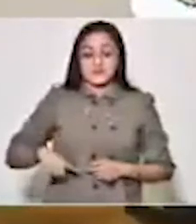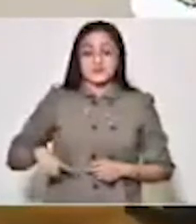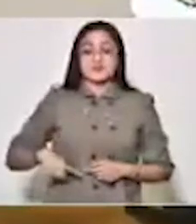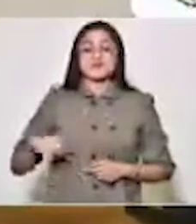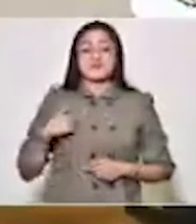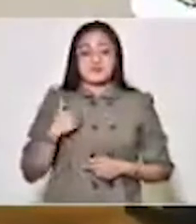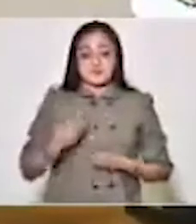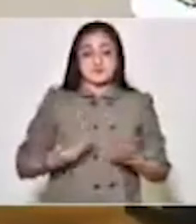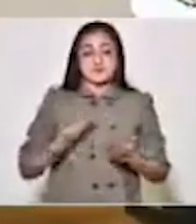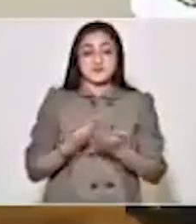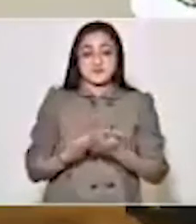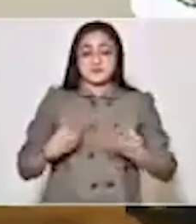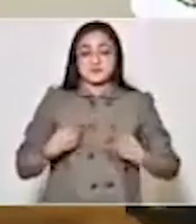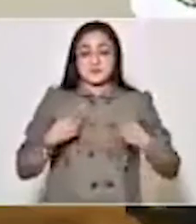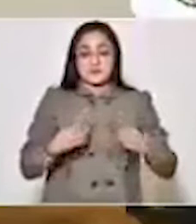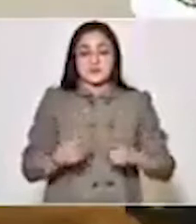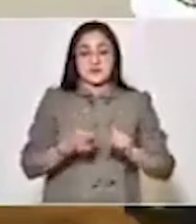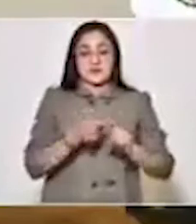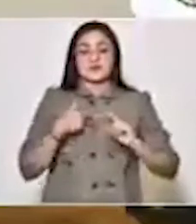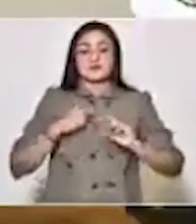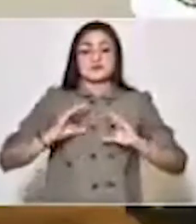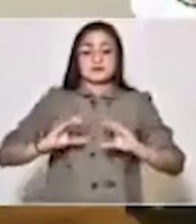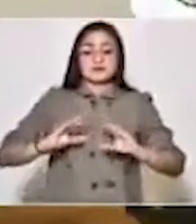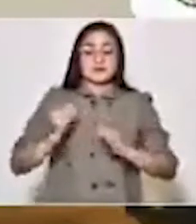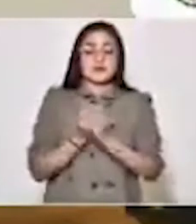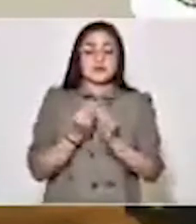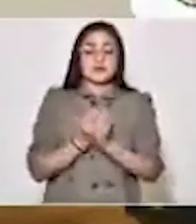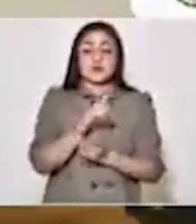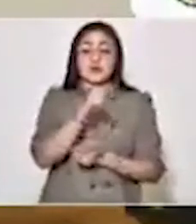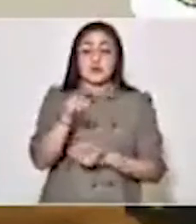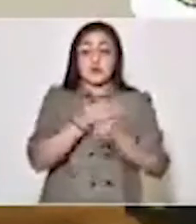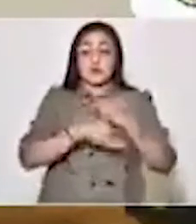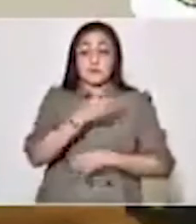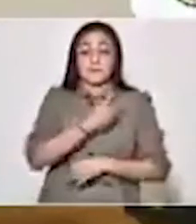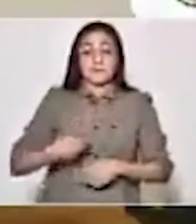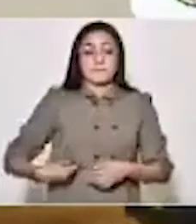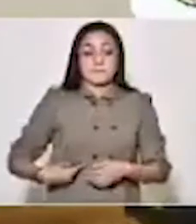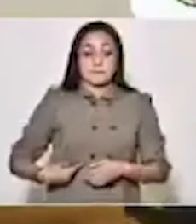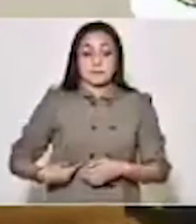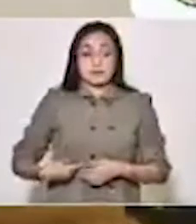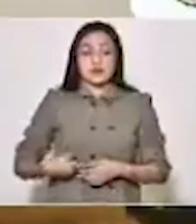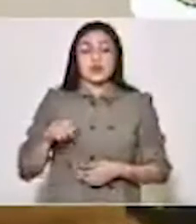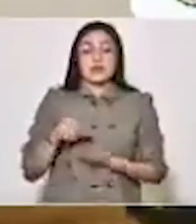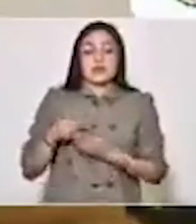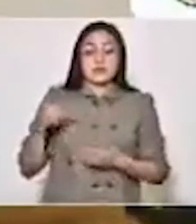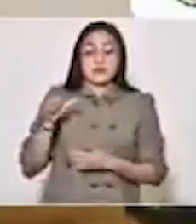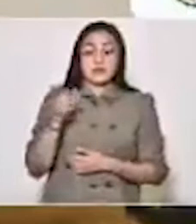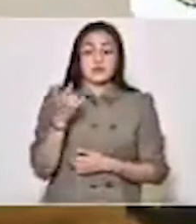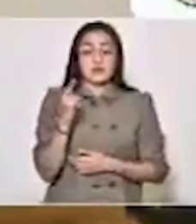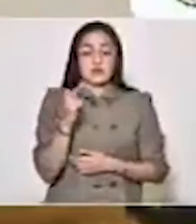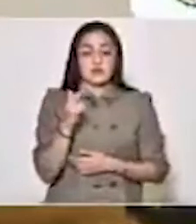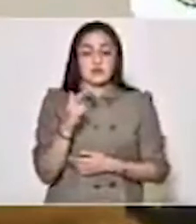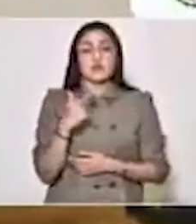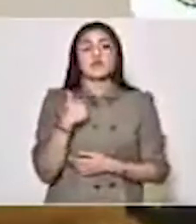ofrecimos y dimos el primer curso de capacitación a alcaldes electos el 16 de julio. Y